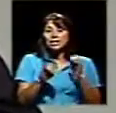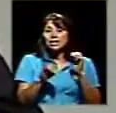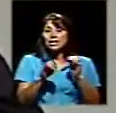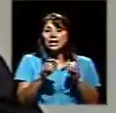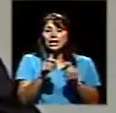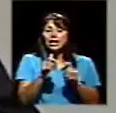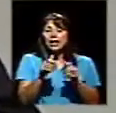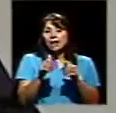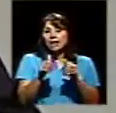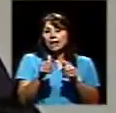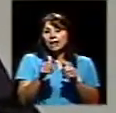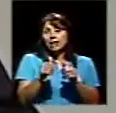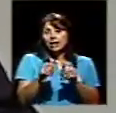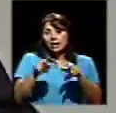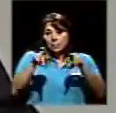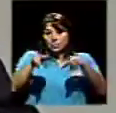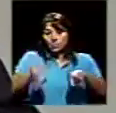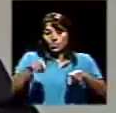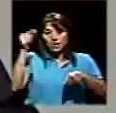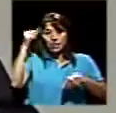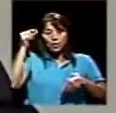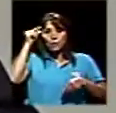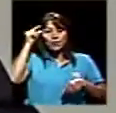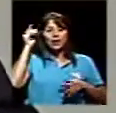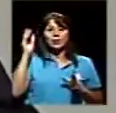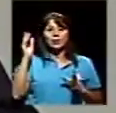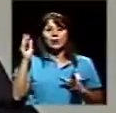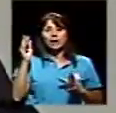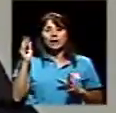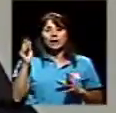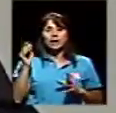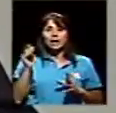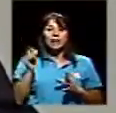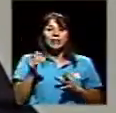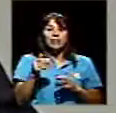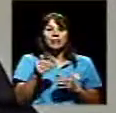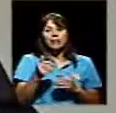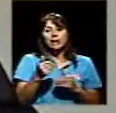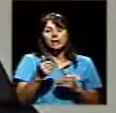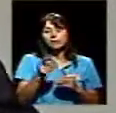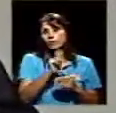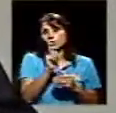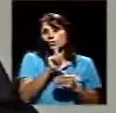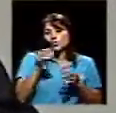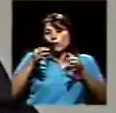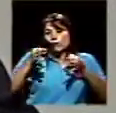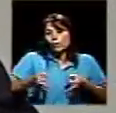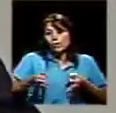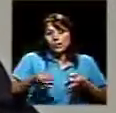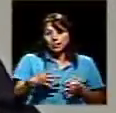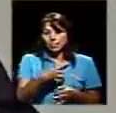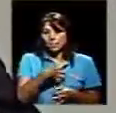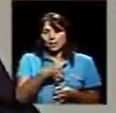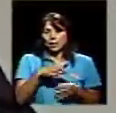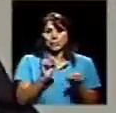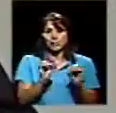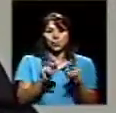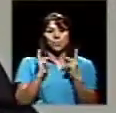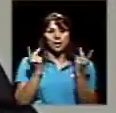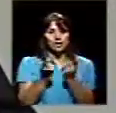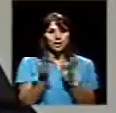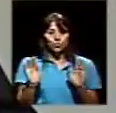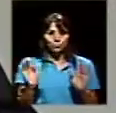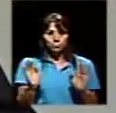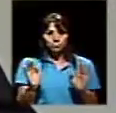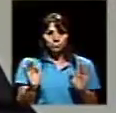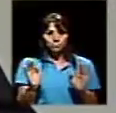la persona que gobierne no va a ser formalmente de ningún partido, va a ser del partido de la selección nacional, digamos,